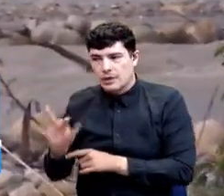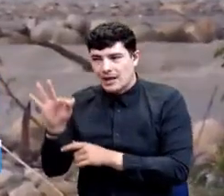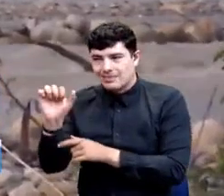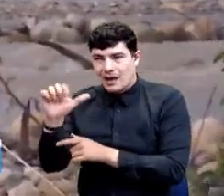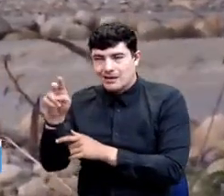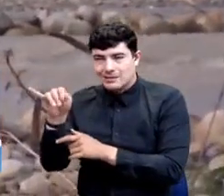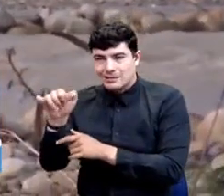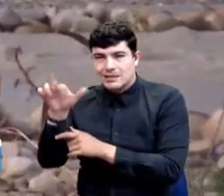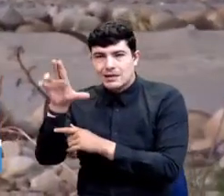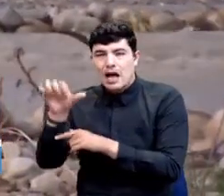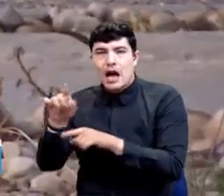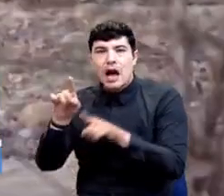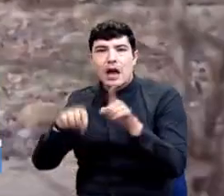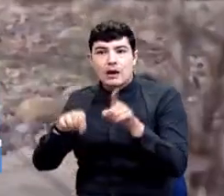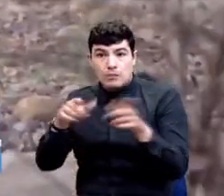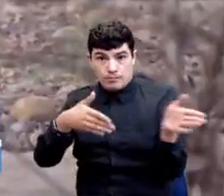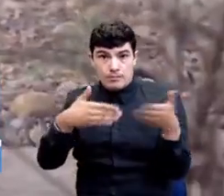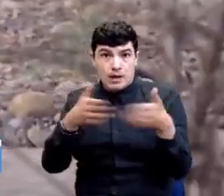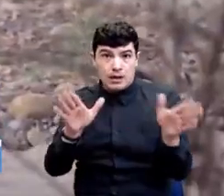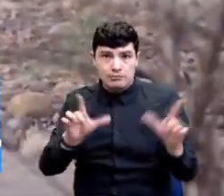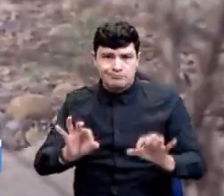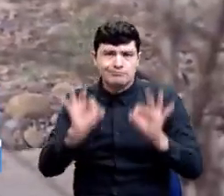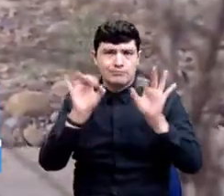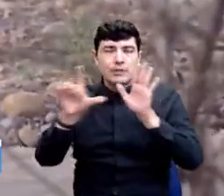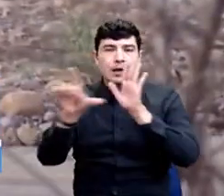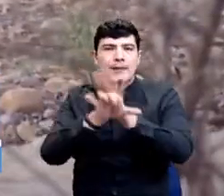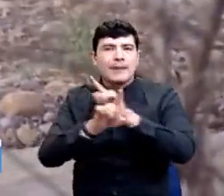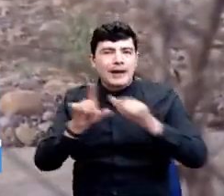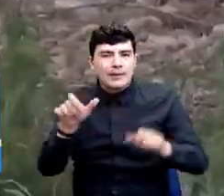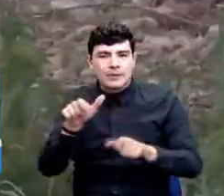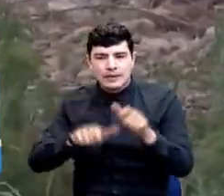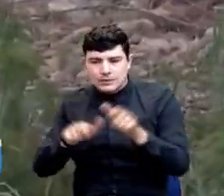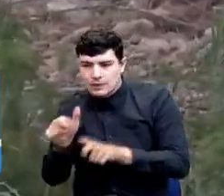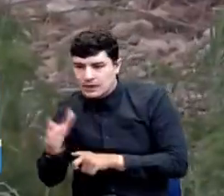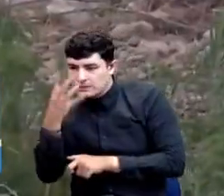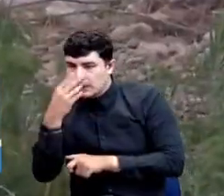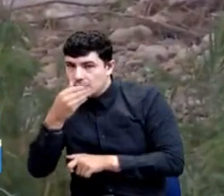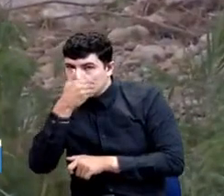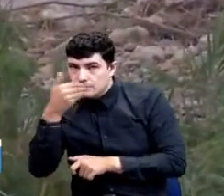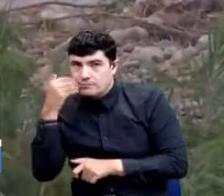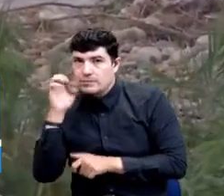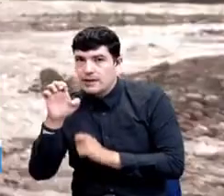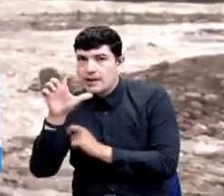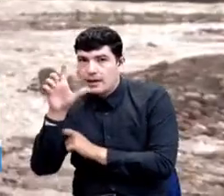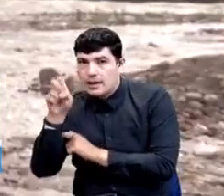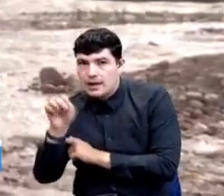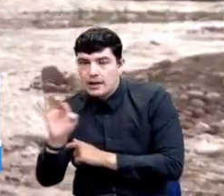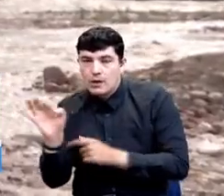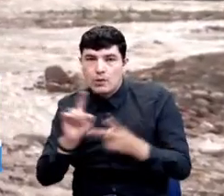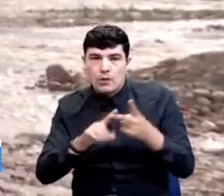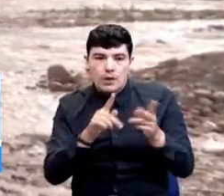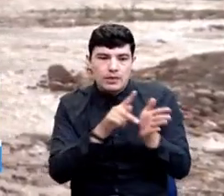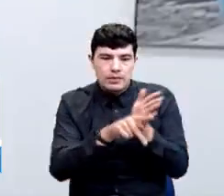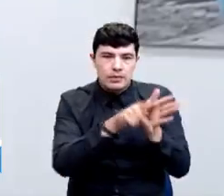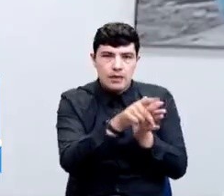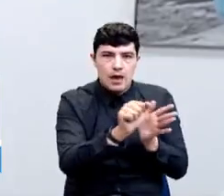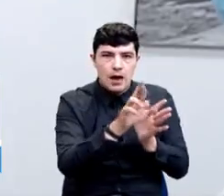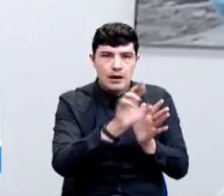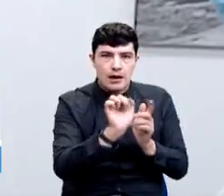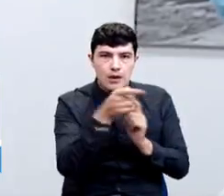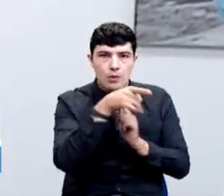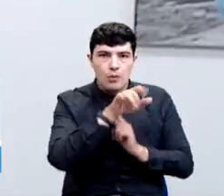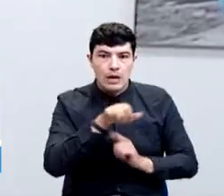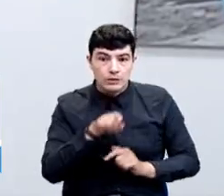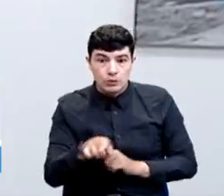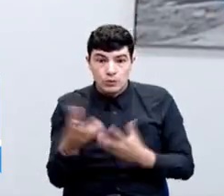los pasos irregulares se siguen siendo el escenario favorito de grupos como el eln y el tren de aragua esta es una